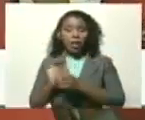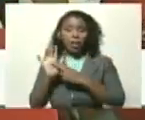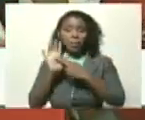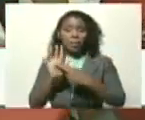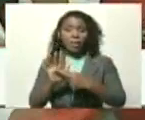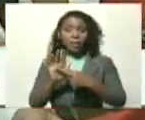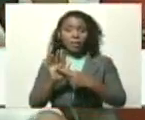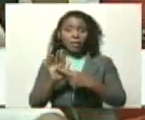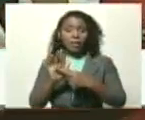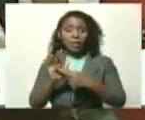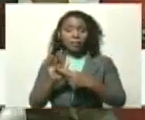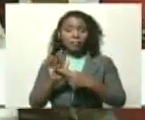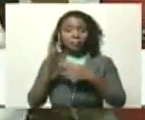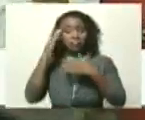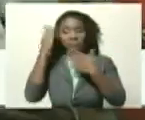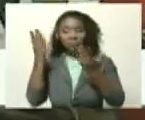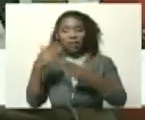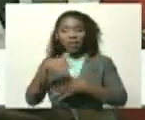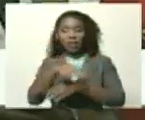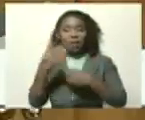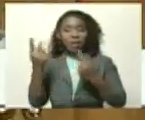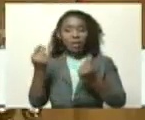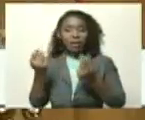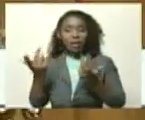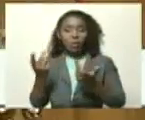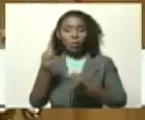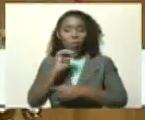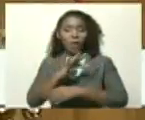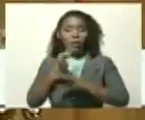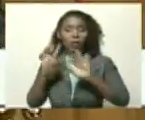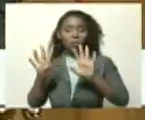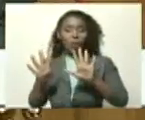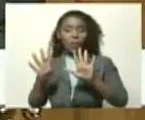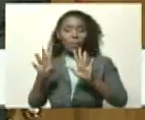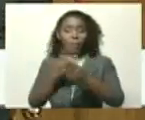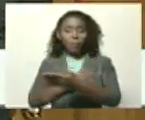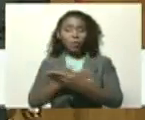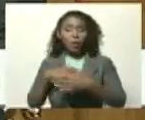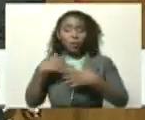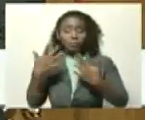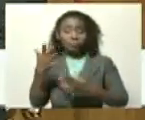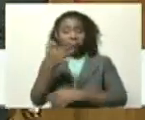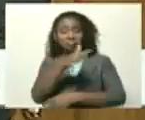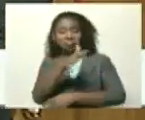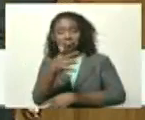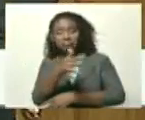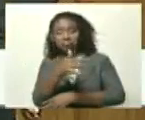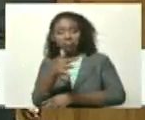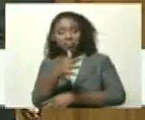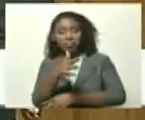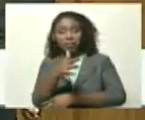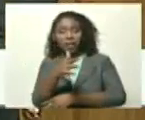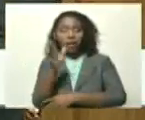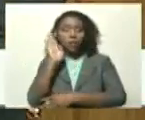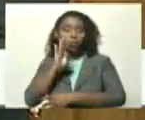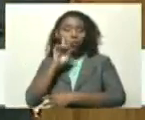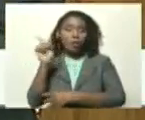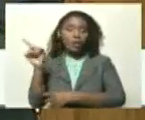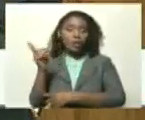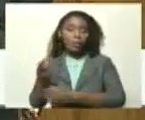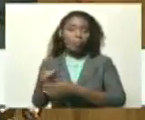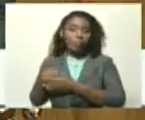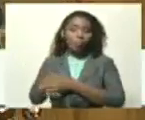representantes de Narnia, que no saben dónde están 49 millones, que parece que el Malbañado sencillamente se los